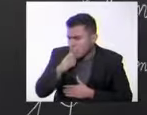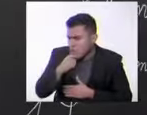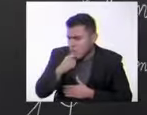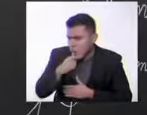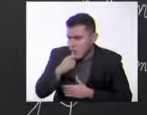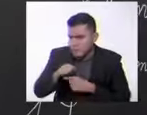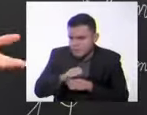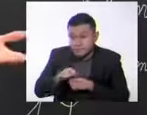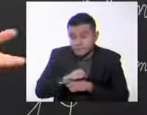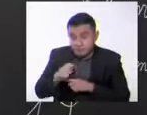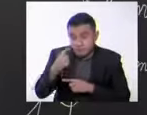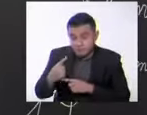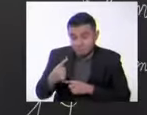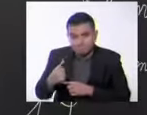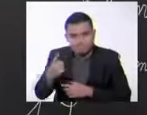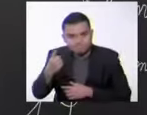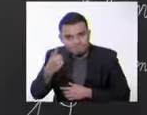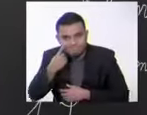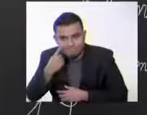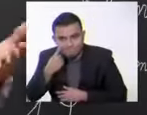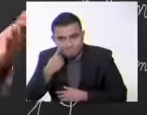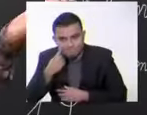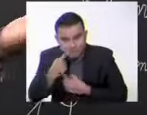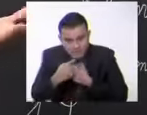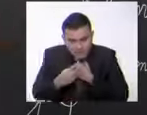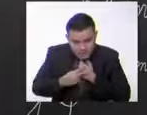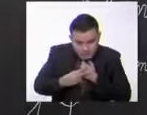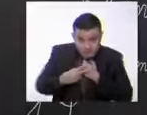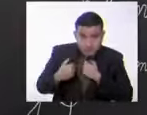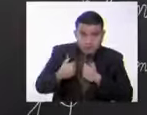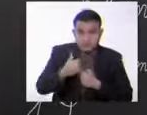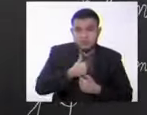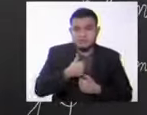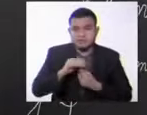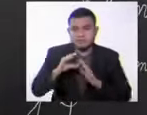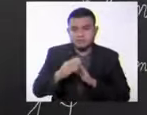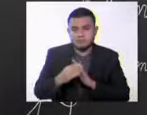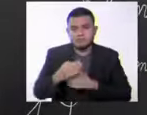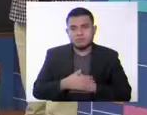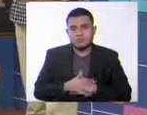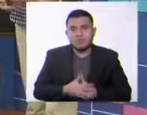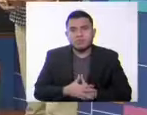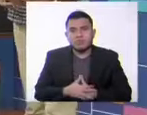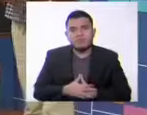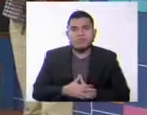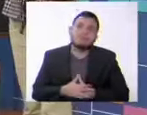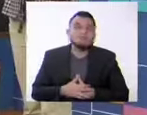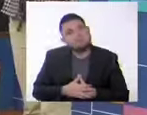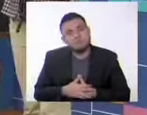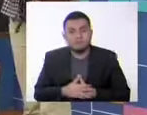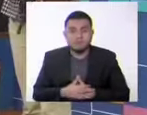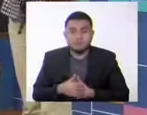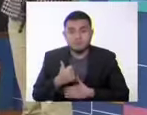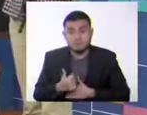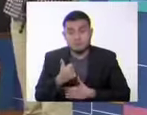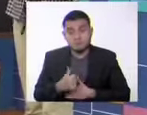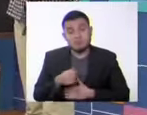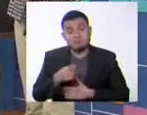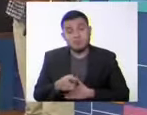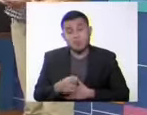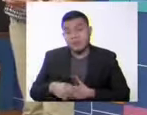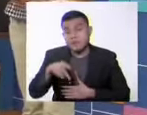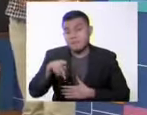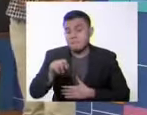valorar y cuidar el patrimonio cultural, ¿no? Nuestro patrimonio cultural. Y es una tarea como muy bien, el